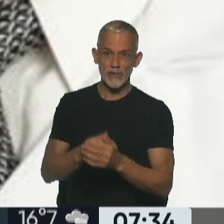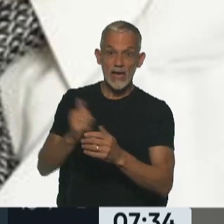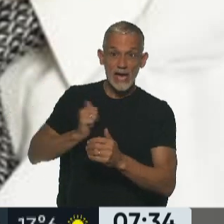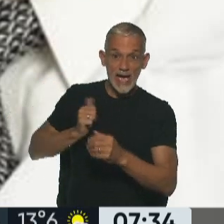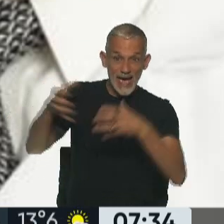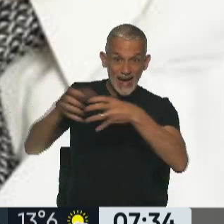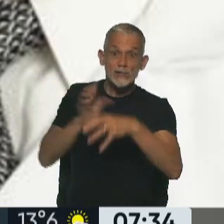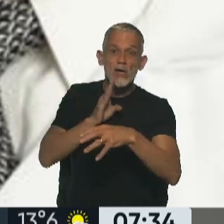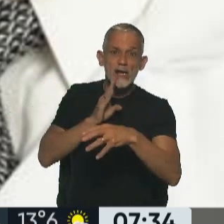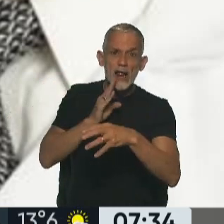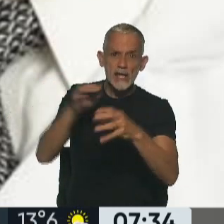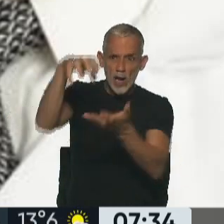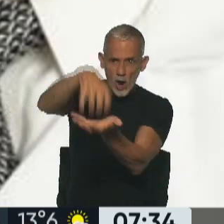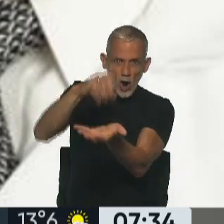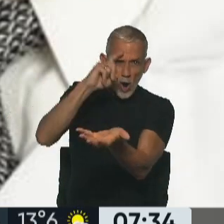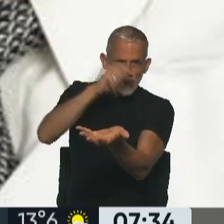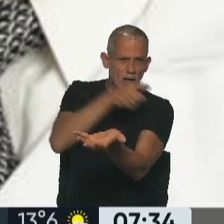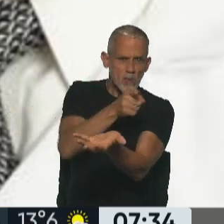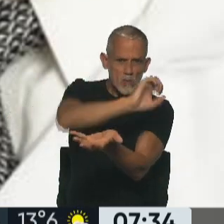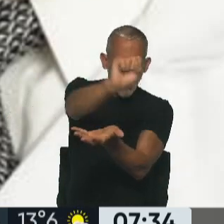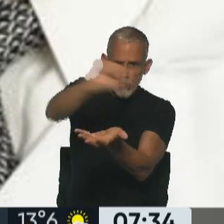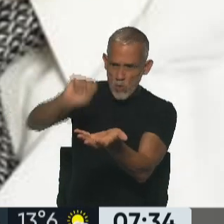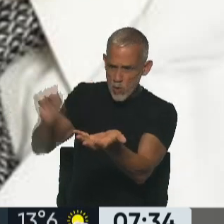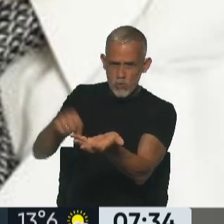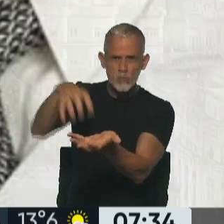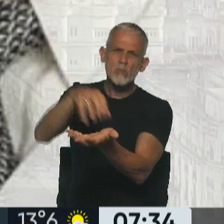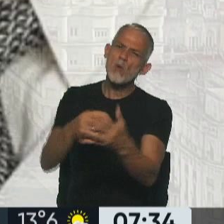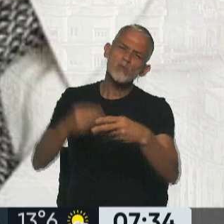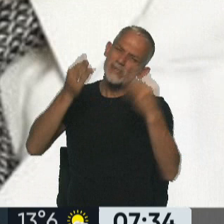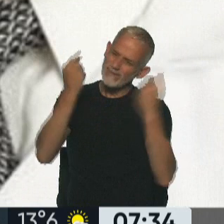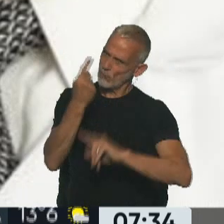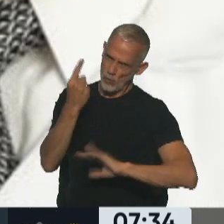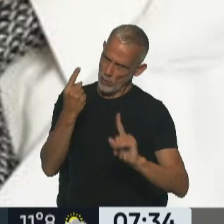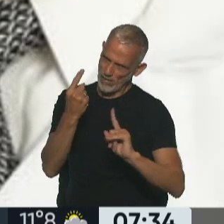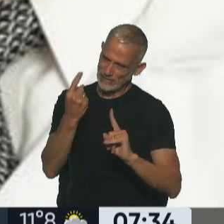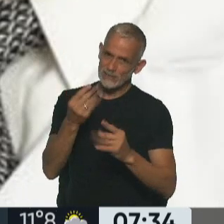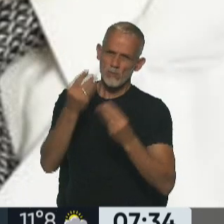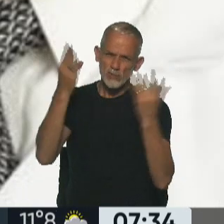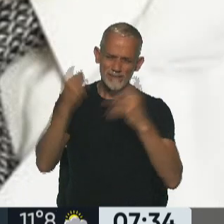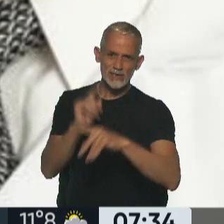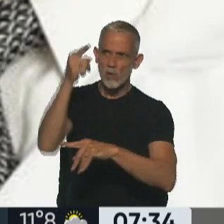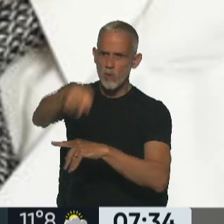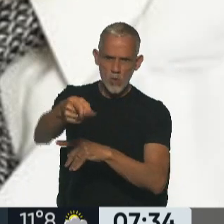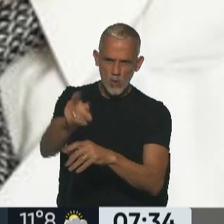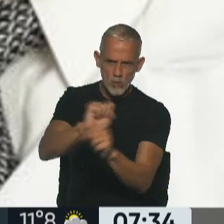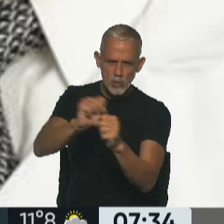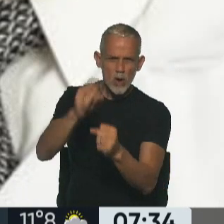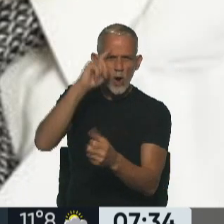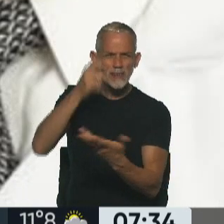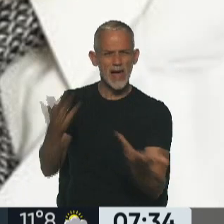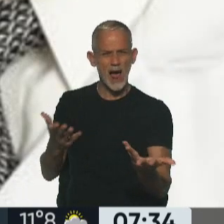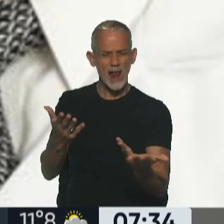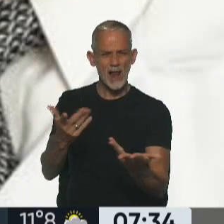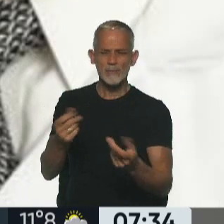todo alrededor del hospital y atacaron el hospital muchas veces. Bueno, esta denuncia de ataques hospitales, ¿no? Queremos que alguien